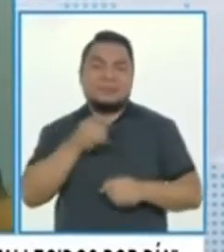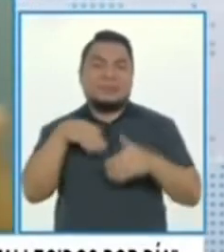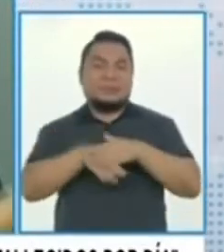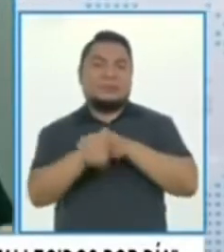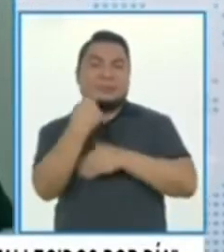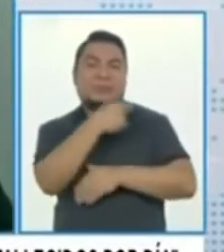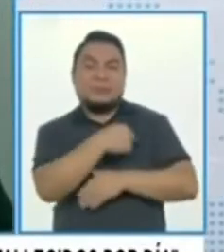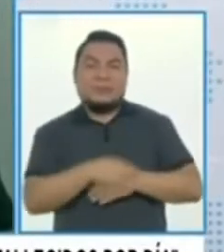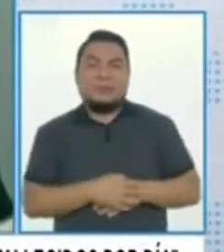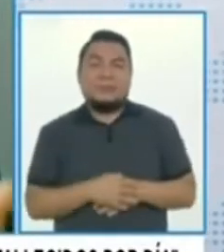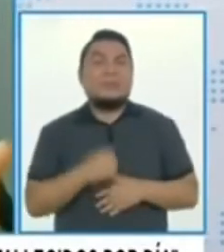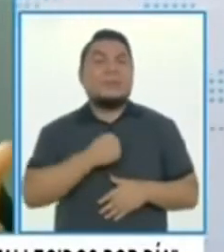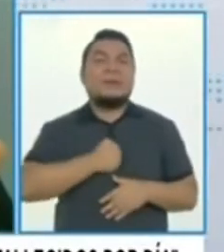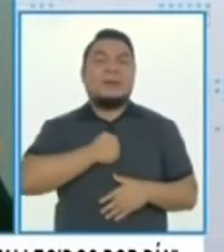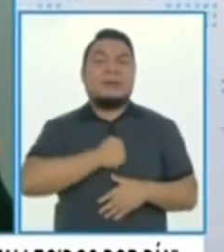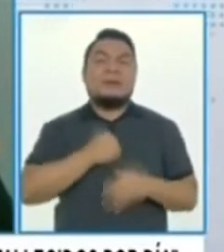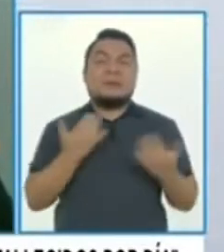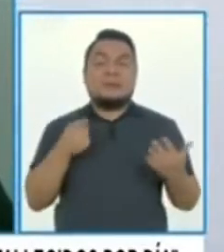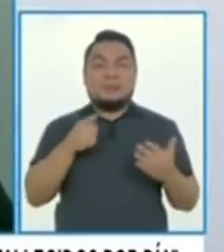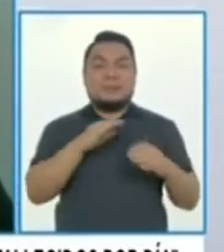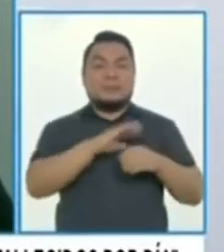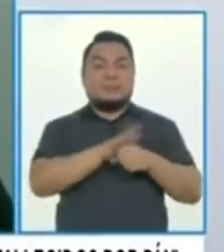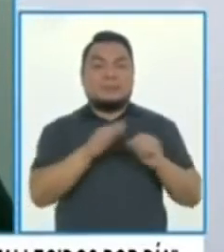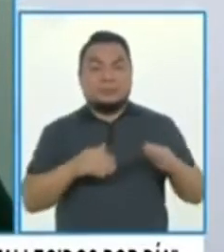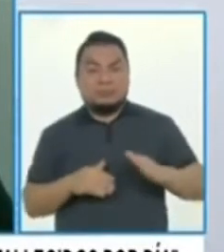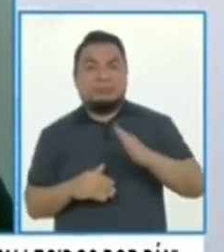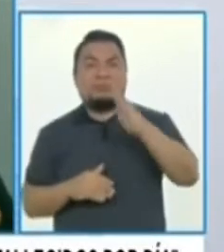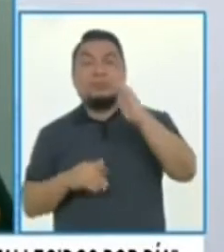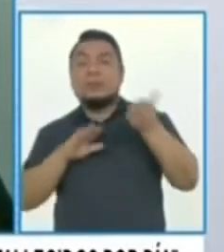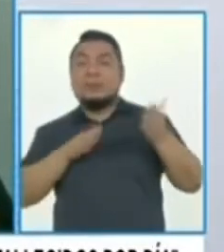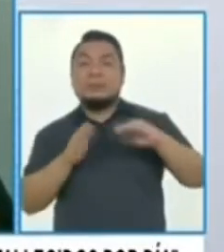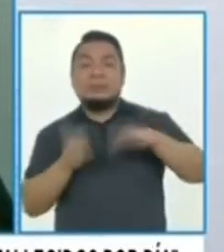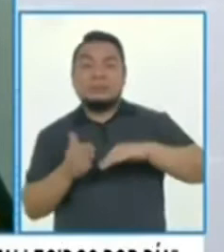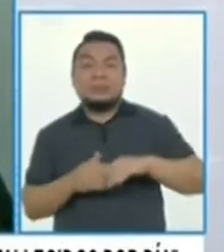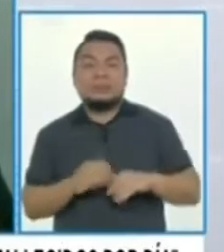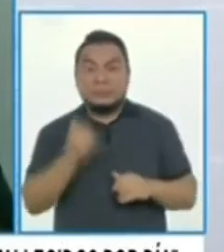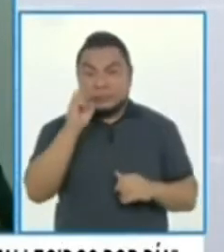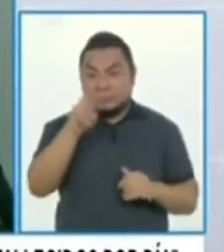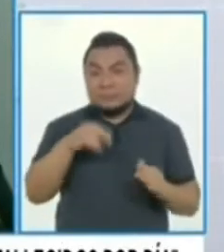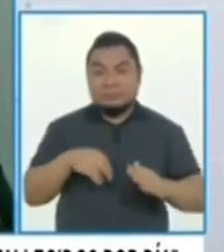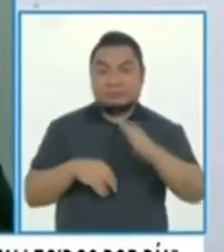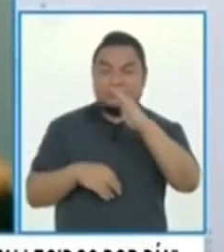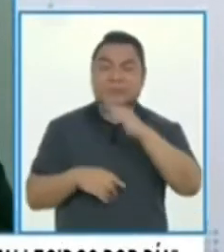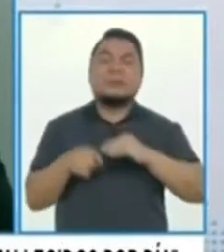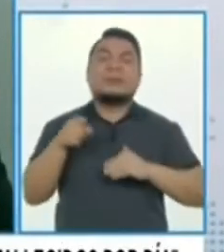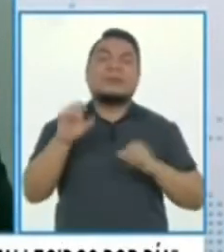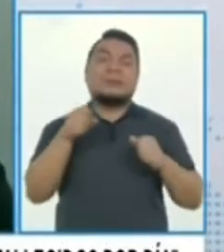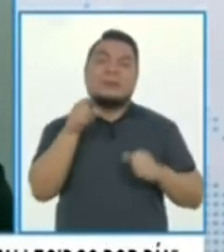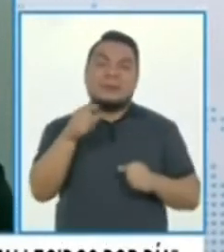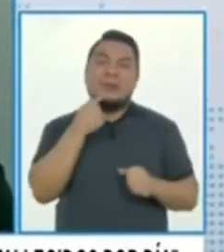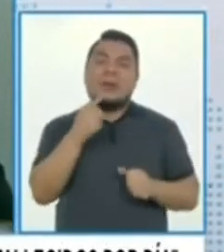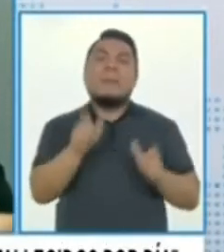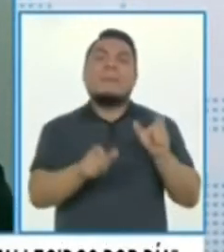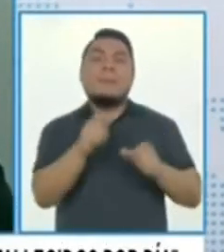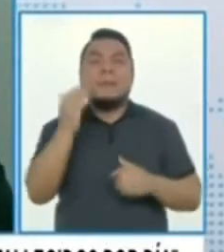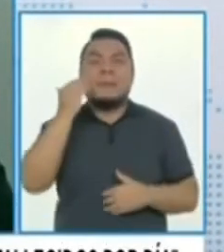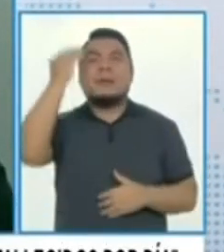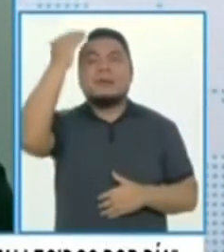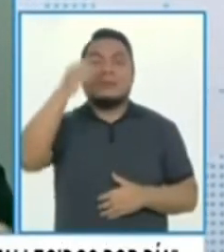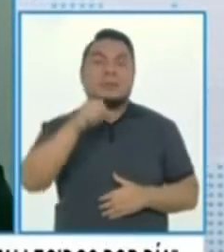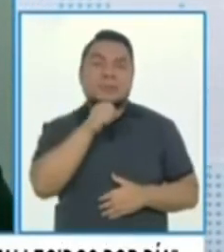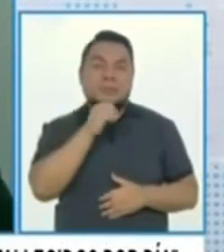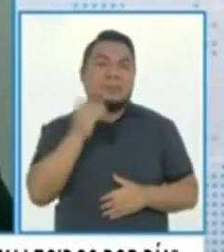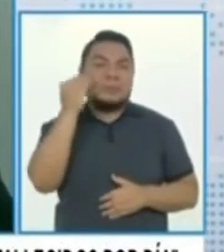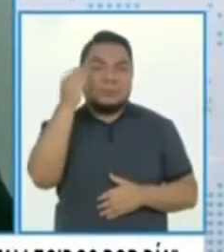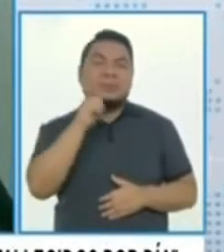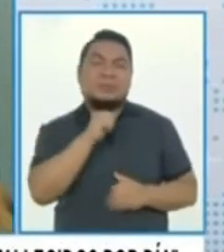internadas. Lamentablemente, la curva de fallecidos o el crecimiento que estamos viendo se está dando por personas mayores, adultos mayores